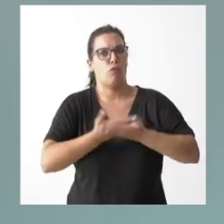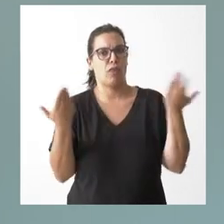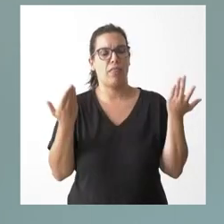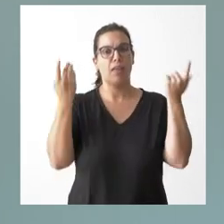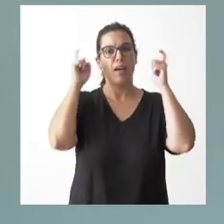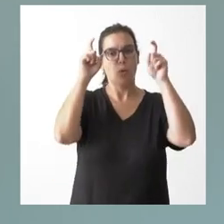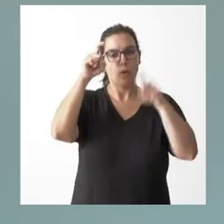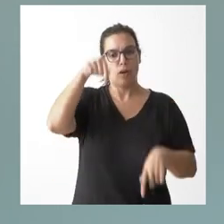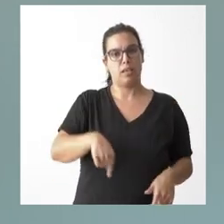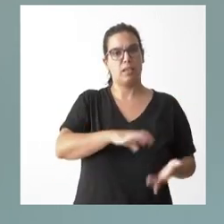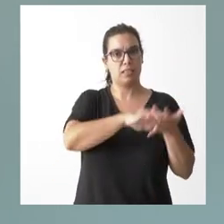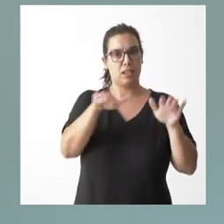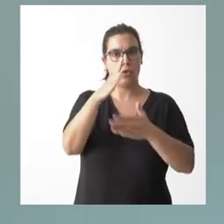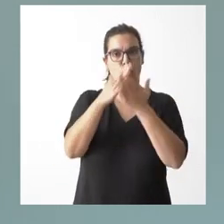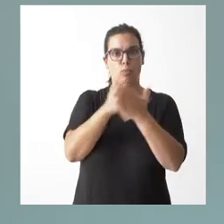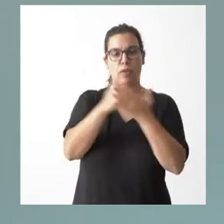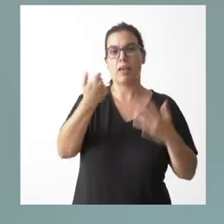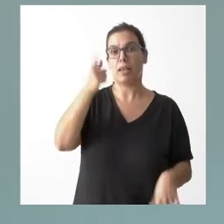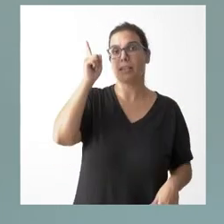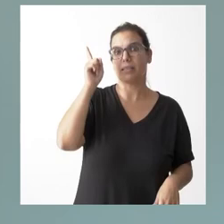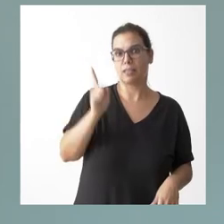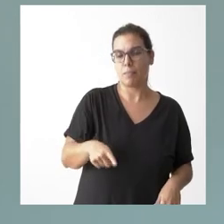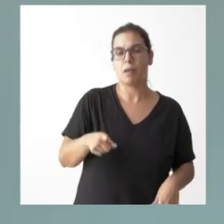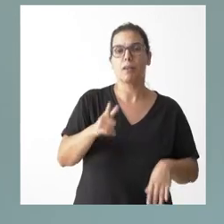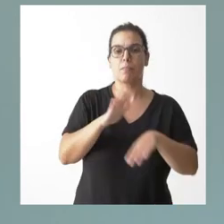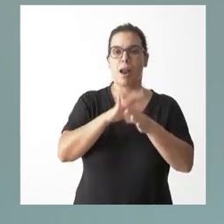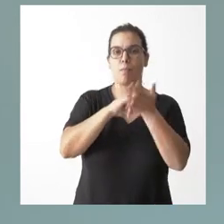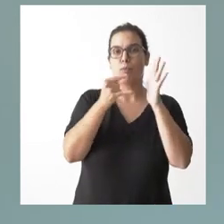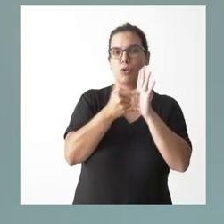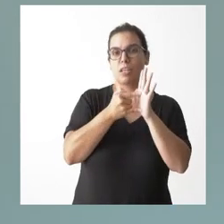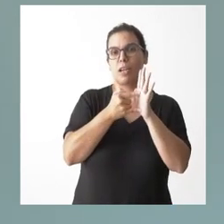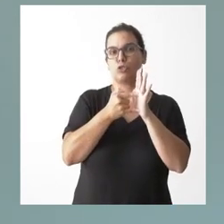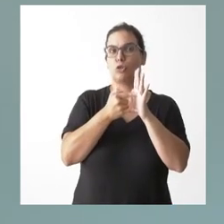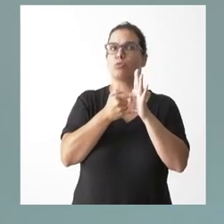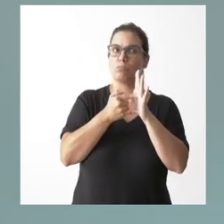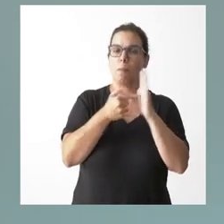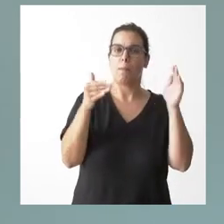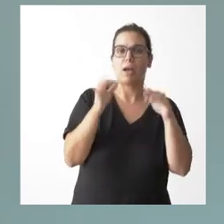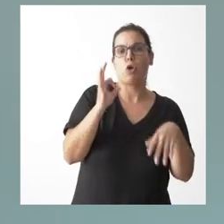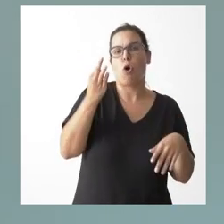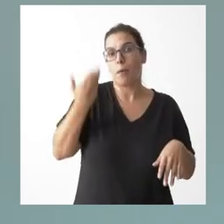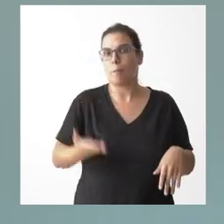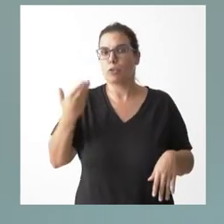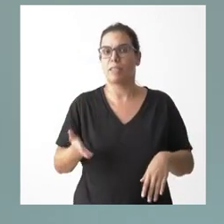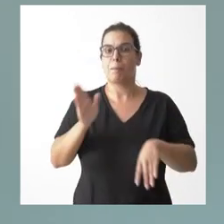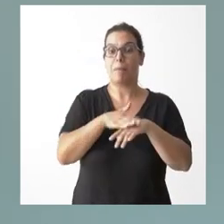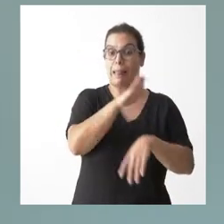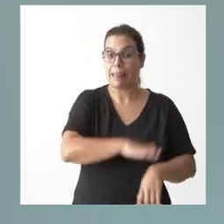nuestra comunidad y también, en este caso, para pequeños proyectos o proyectos importantes como la gratuidad de los más